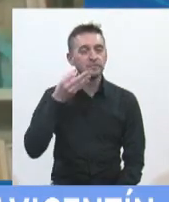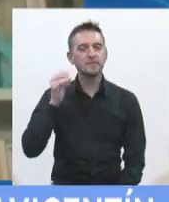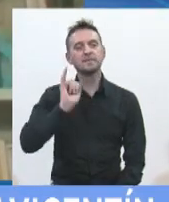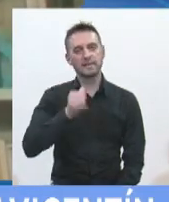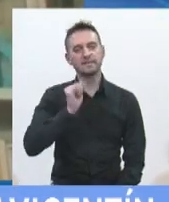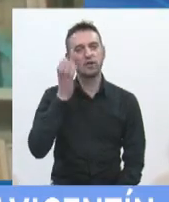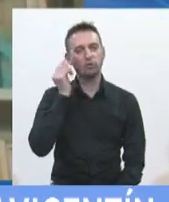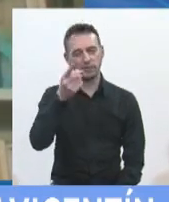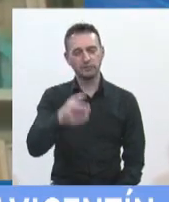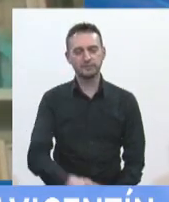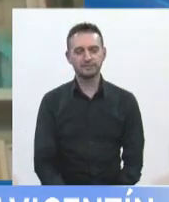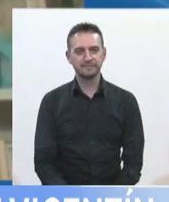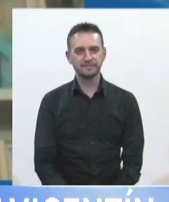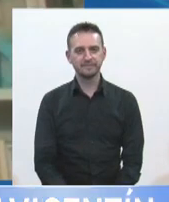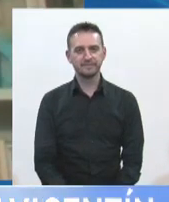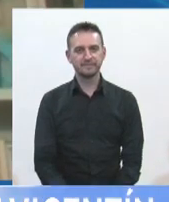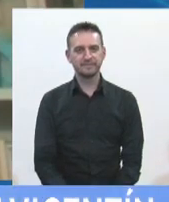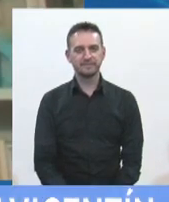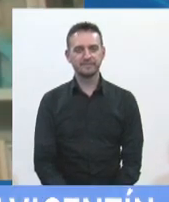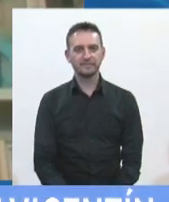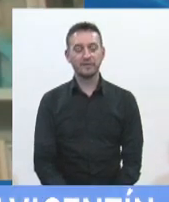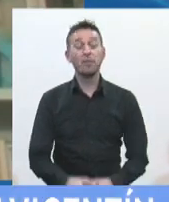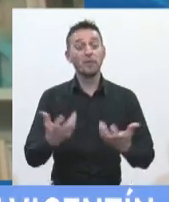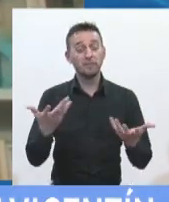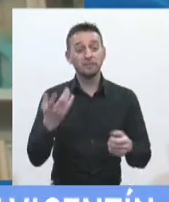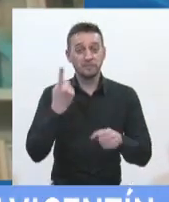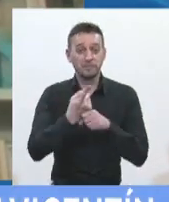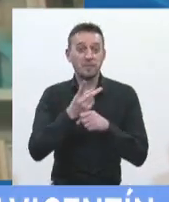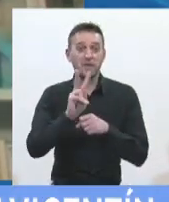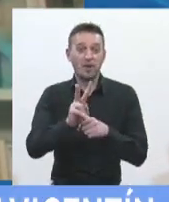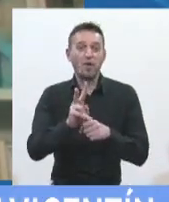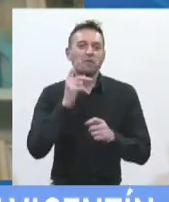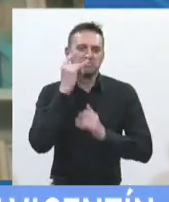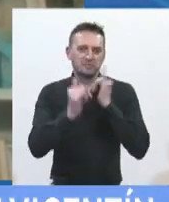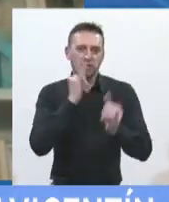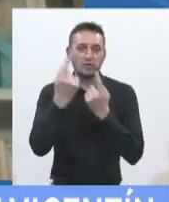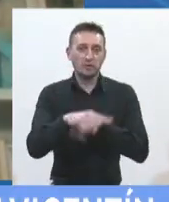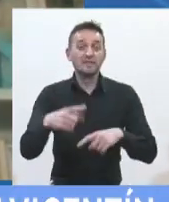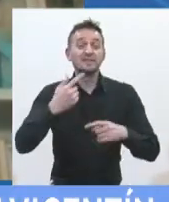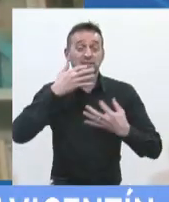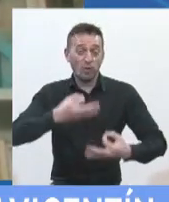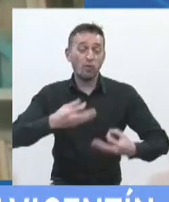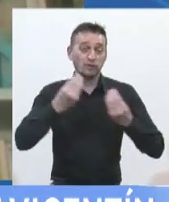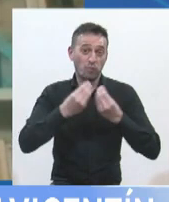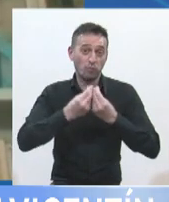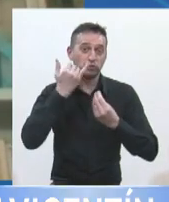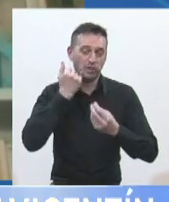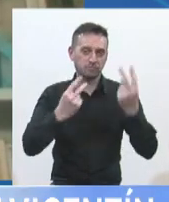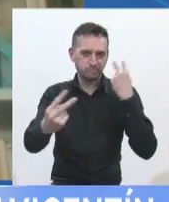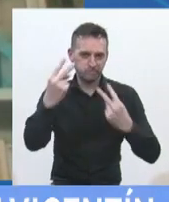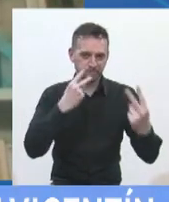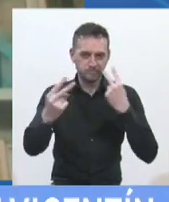escuchamos senador bueno permíteme empezar una nota de color seguramente muchos han visto la